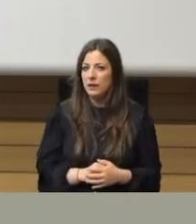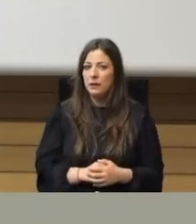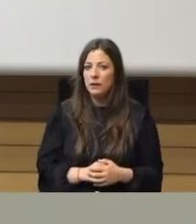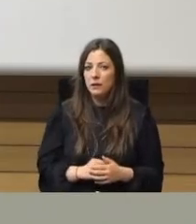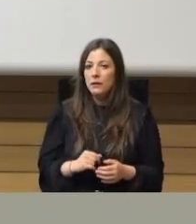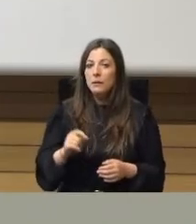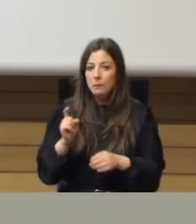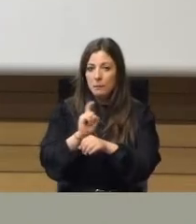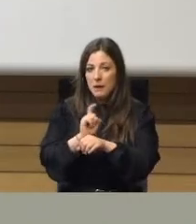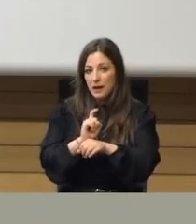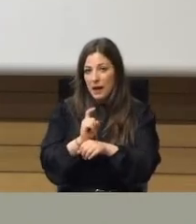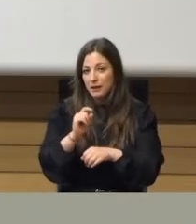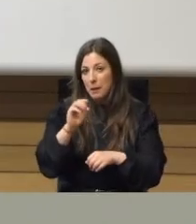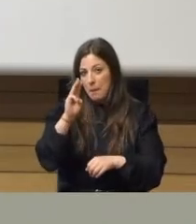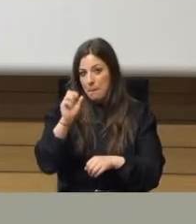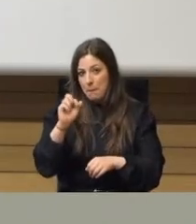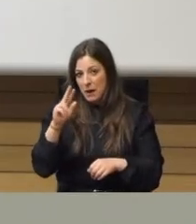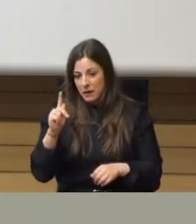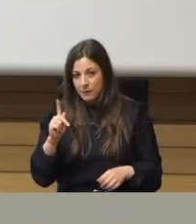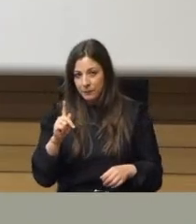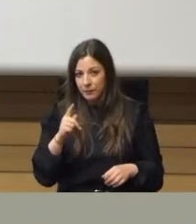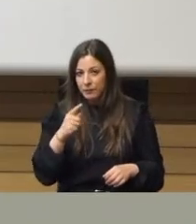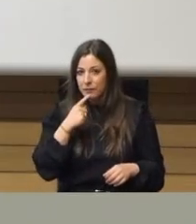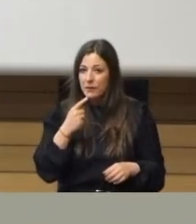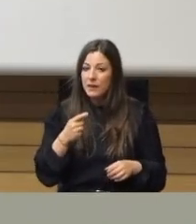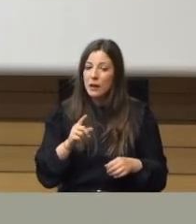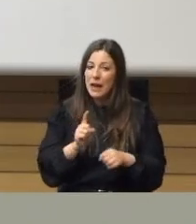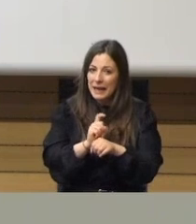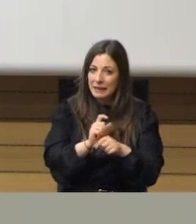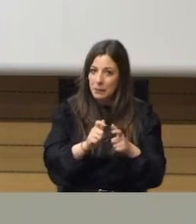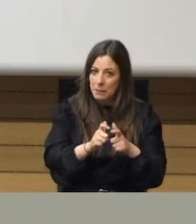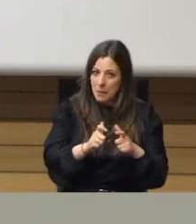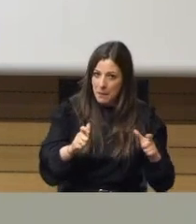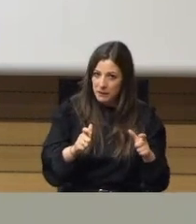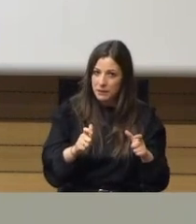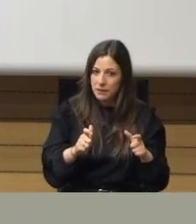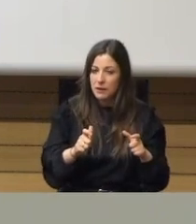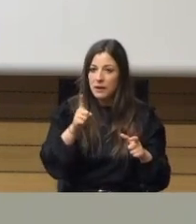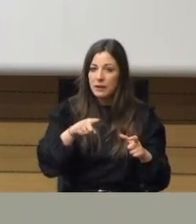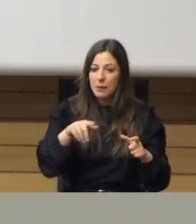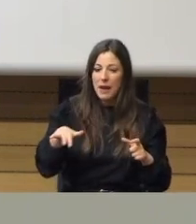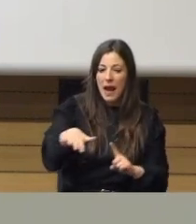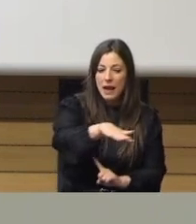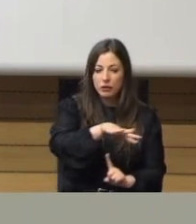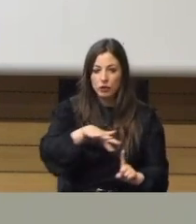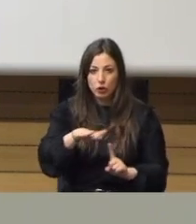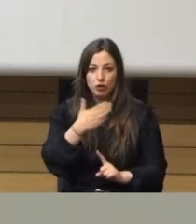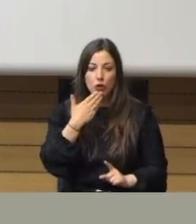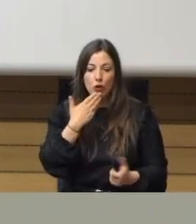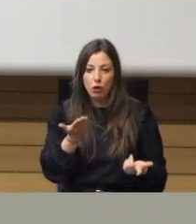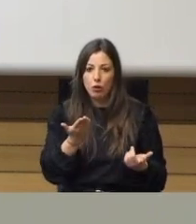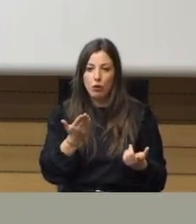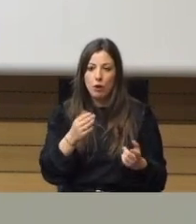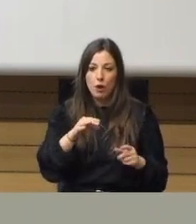Rat-Pack. Vamos a potenciar que haya más ratas, vamos a potenciar que haya entornos de ocio, ruletas,